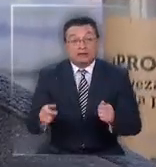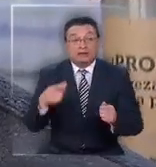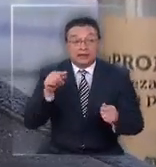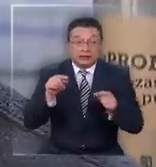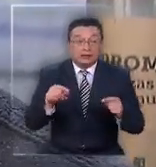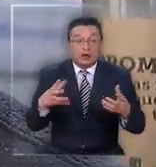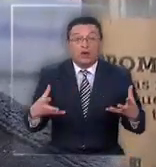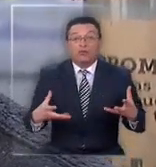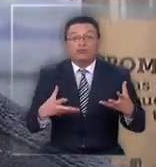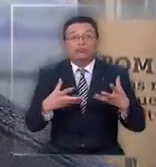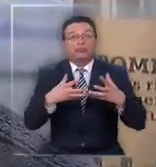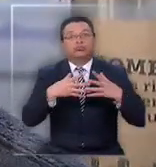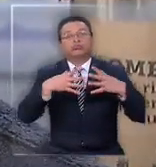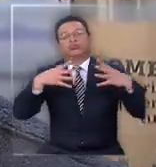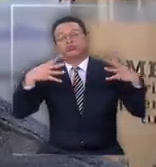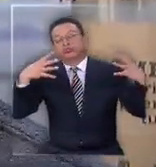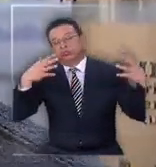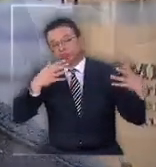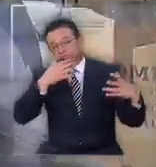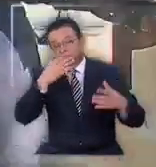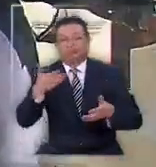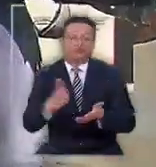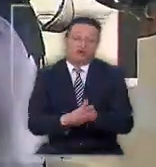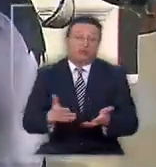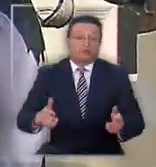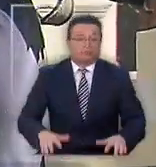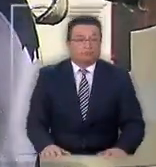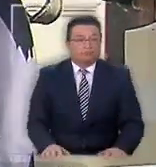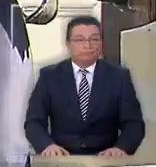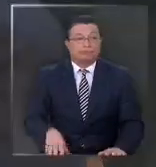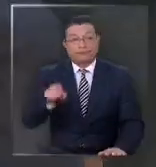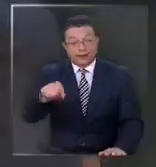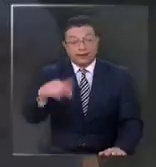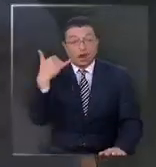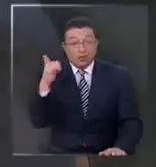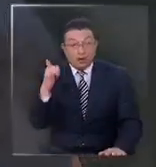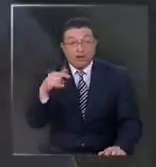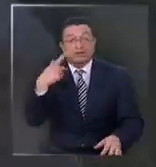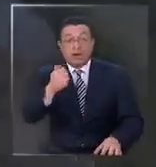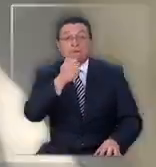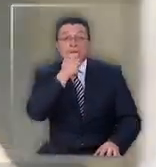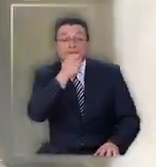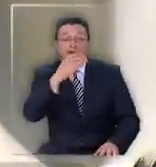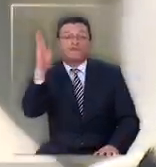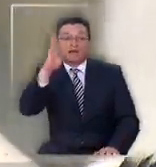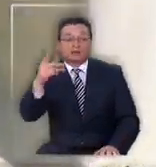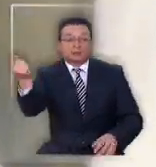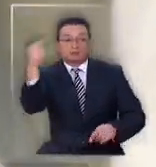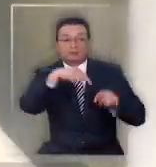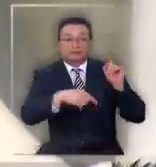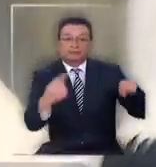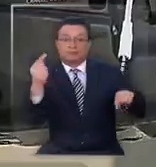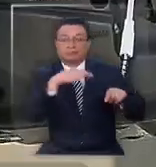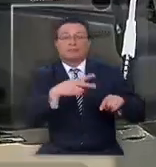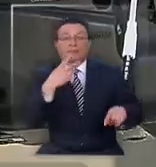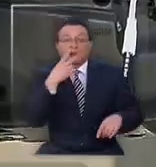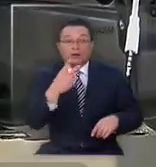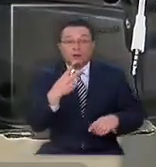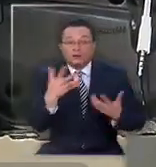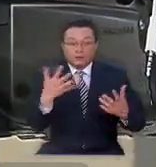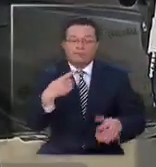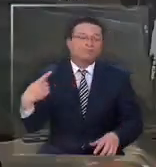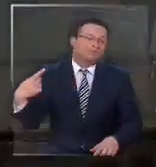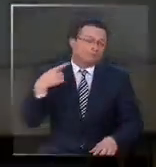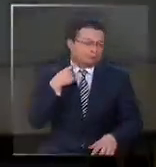se saturó el departamento y pasó lo que pasó. Este jueves comenzó a llegar la prensa brasileña a cubrir lo que han catalogado como